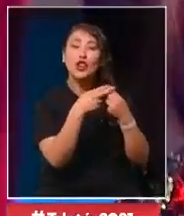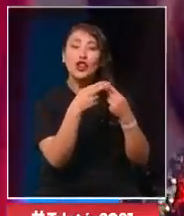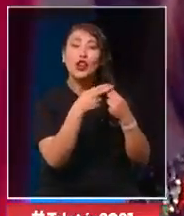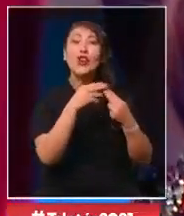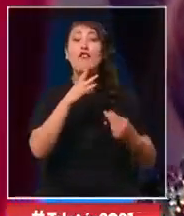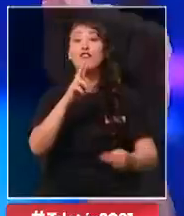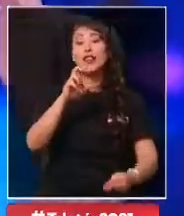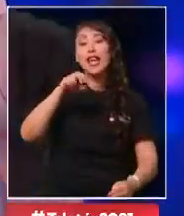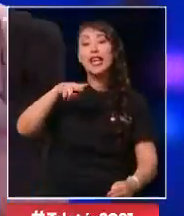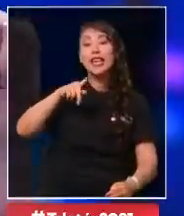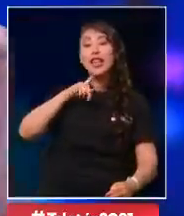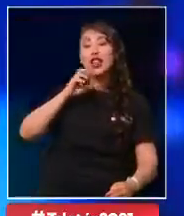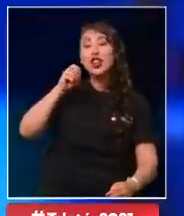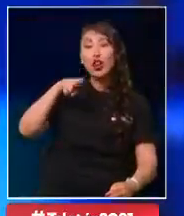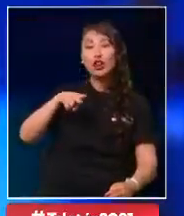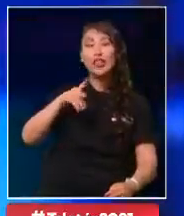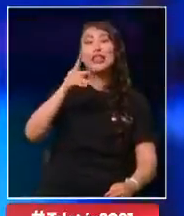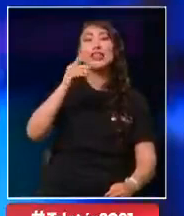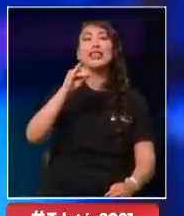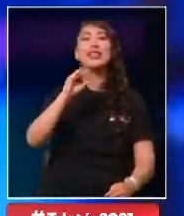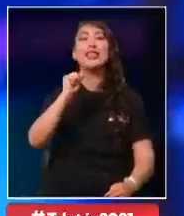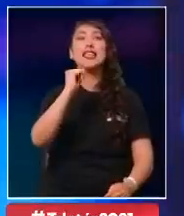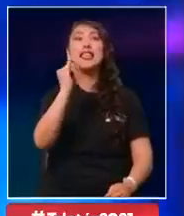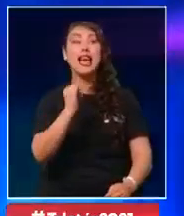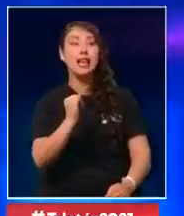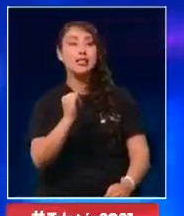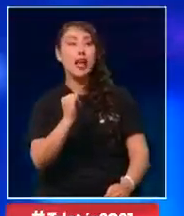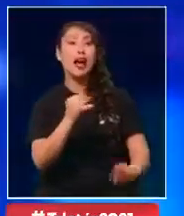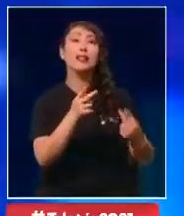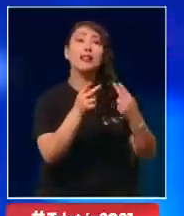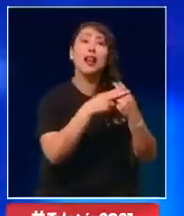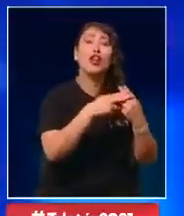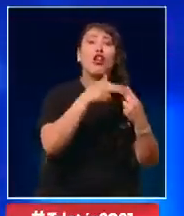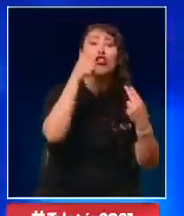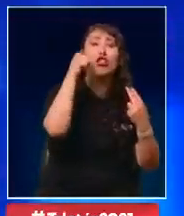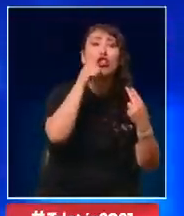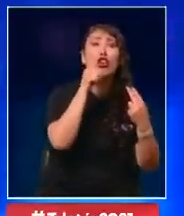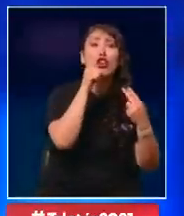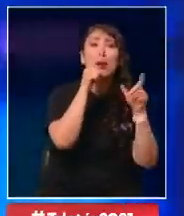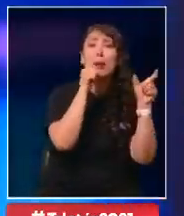Brereton Díaz, Teletón todos los días.